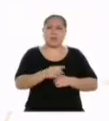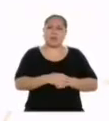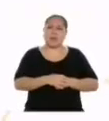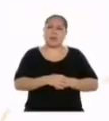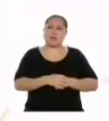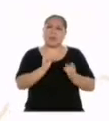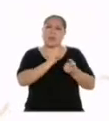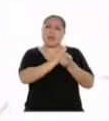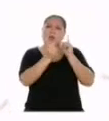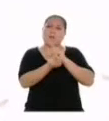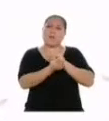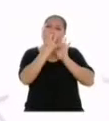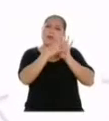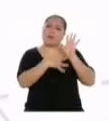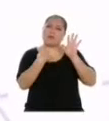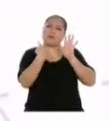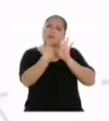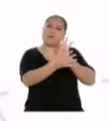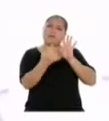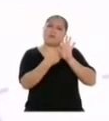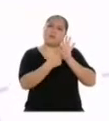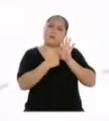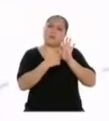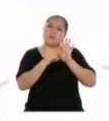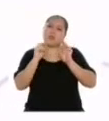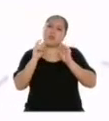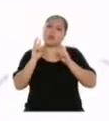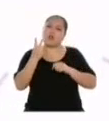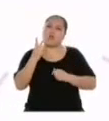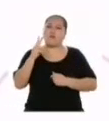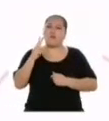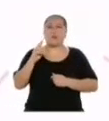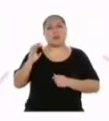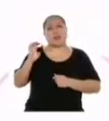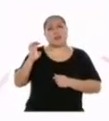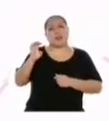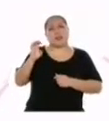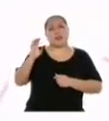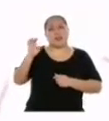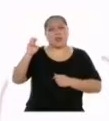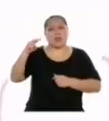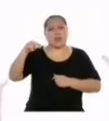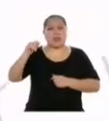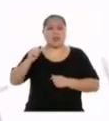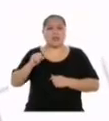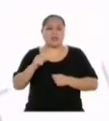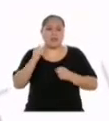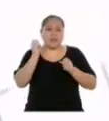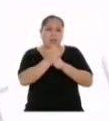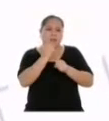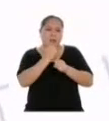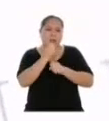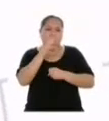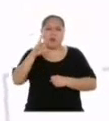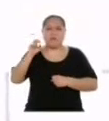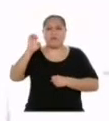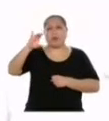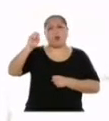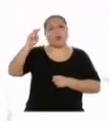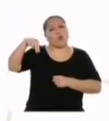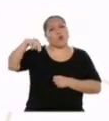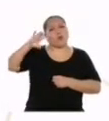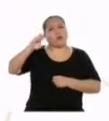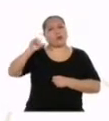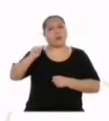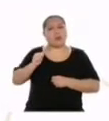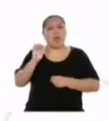se ha cambiado la tabla de frecuencias por las de doble entrada. Se ha trabajado con la frecuencia absoluta y en